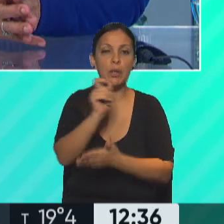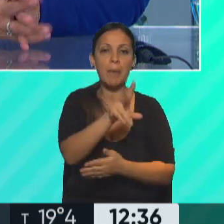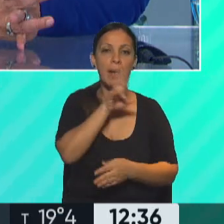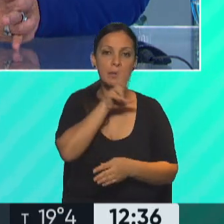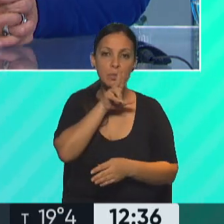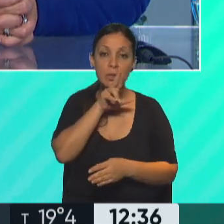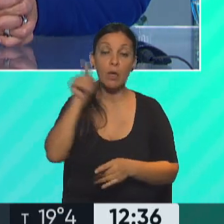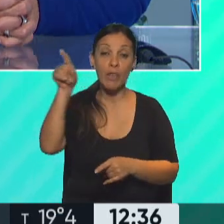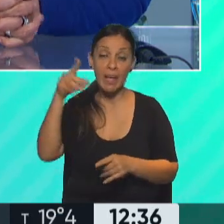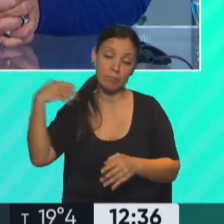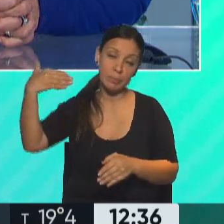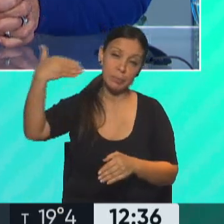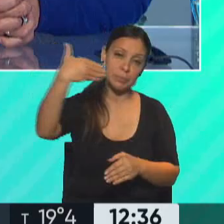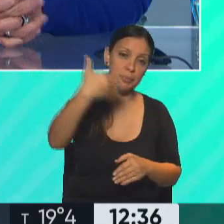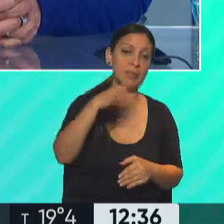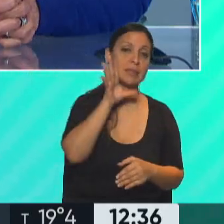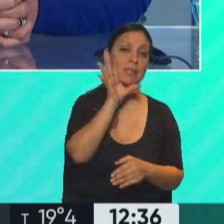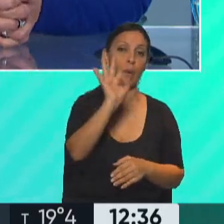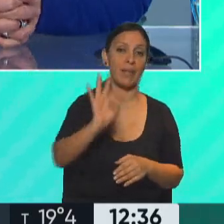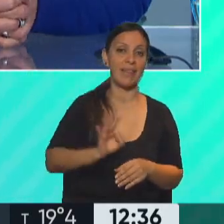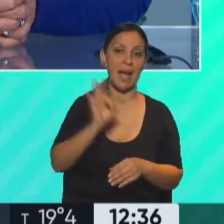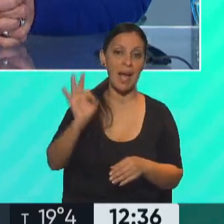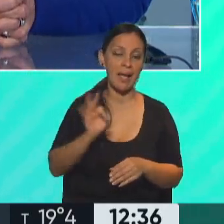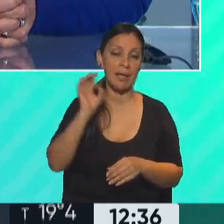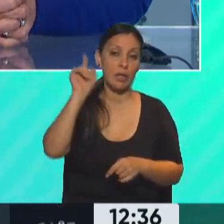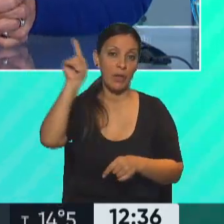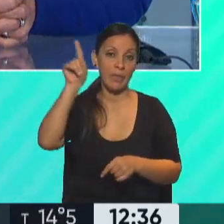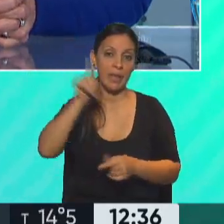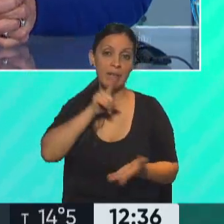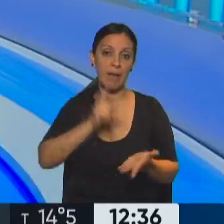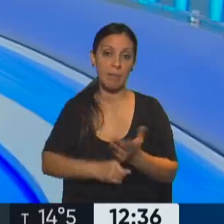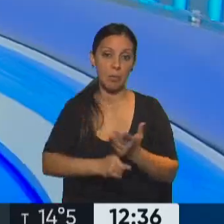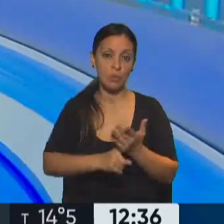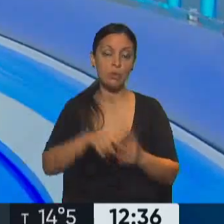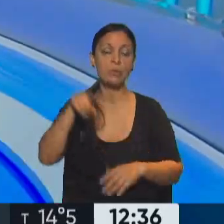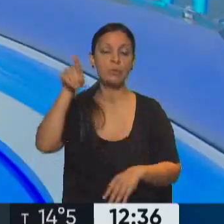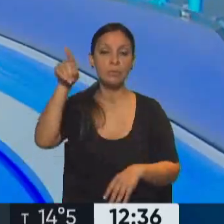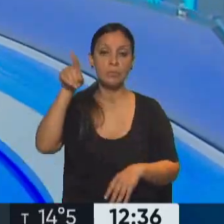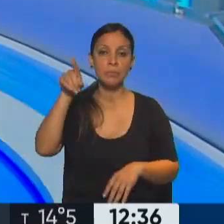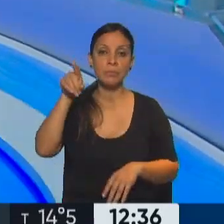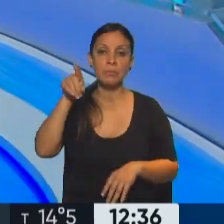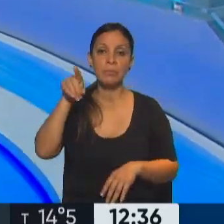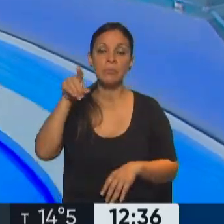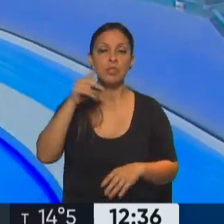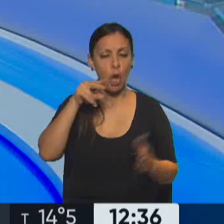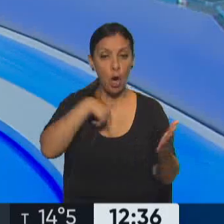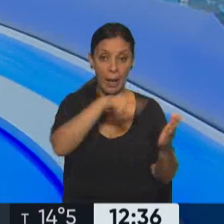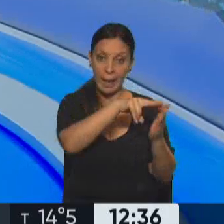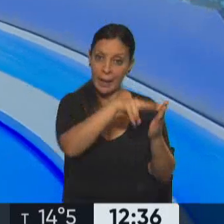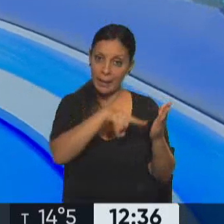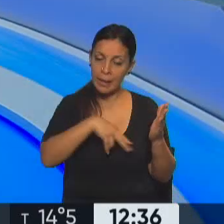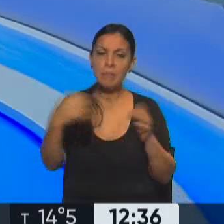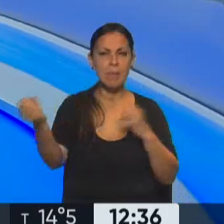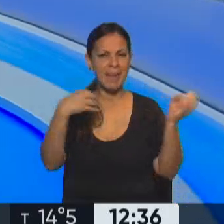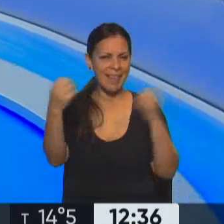de 50 años del famoso fallo, ¿no? Rae. Y he leído, me han